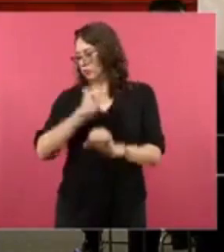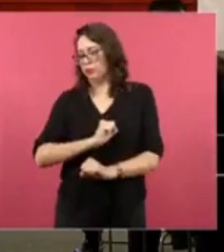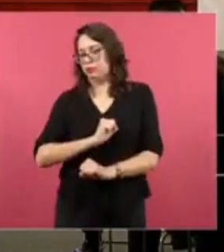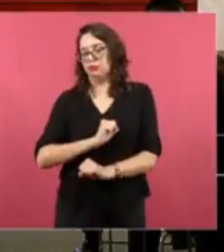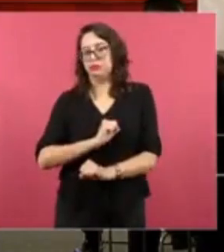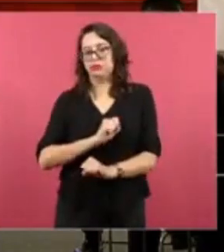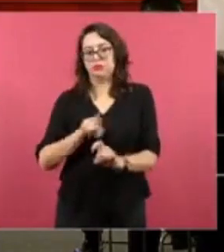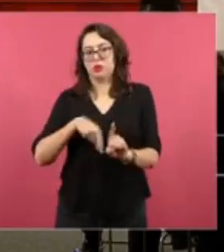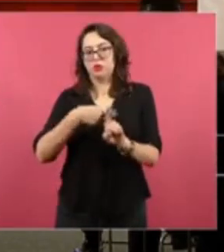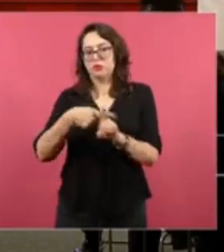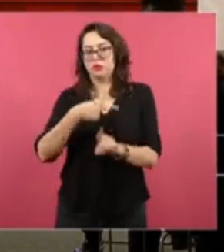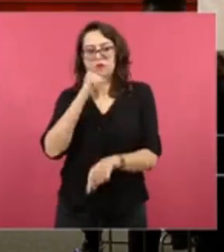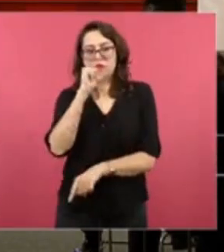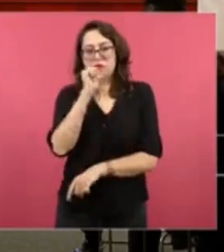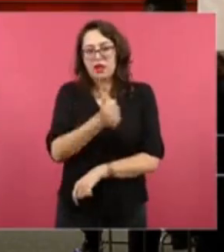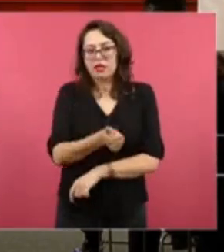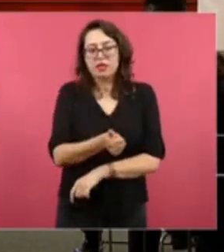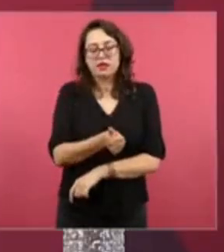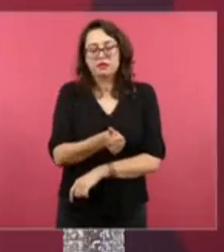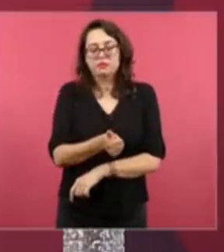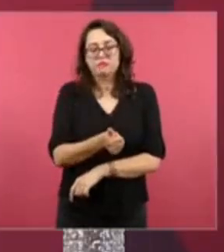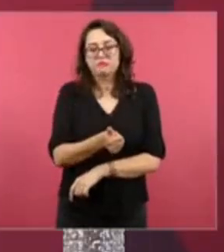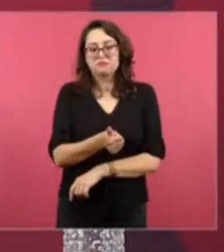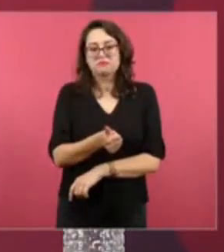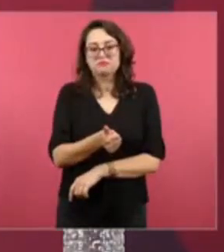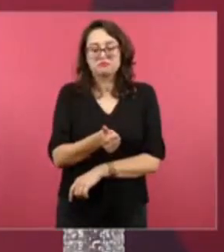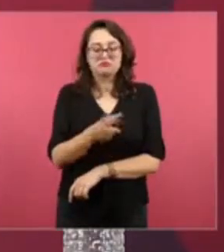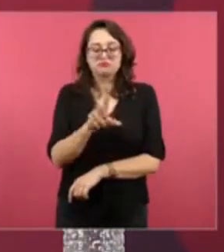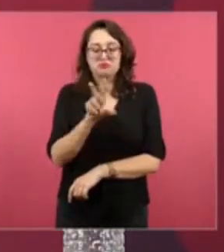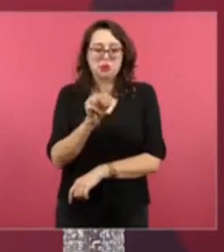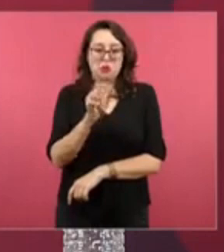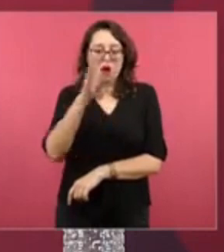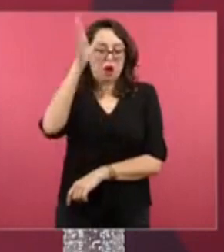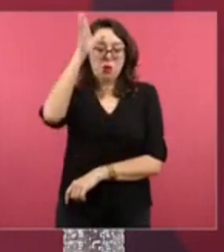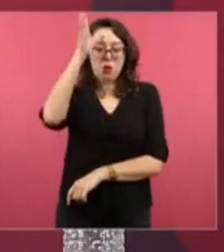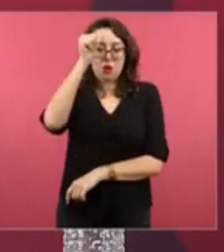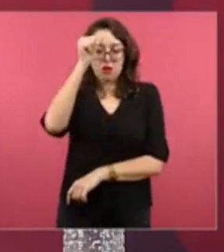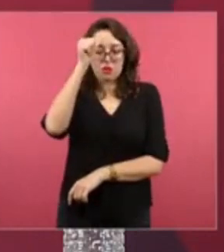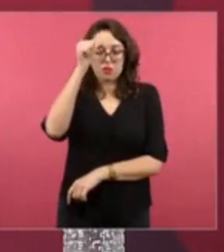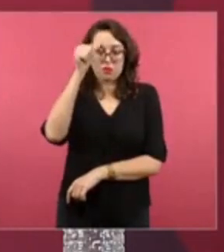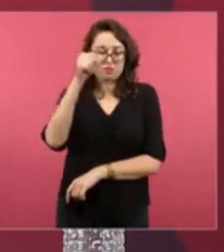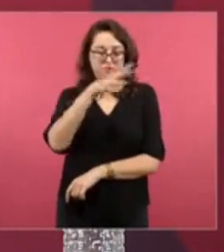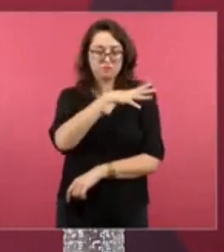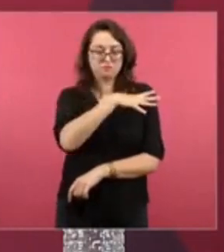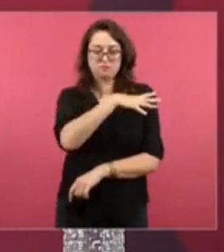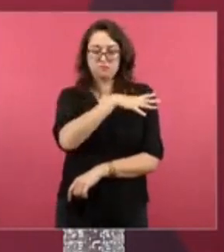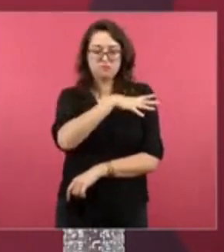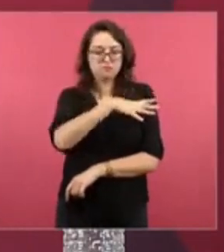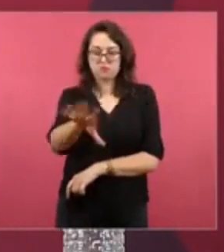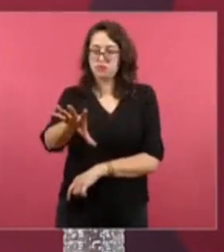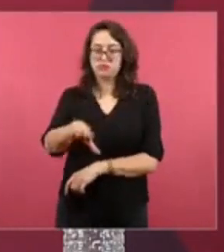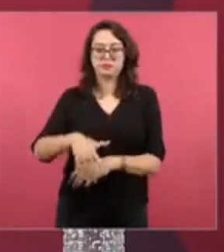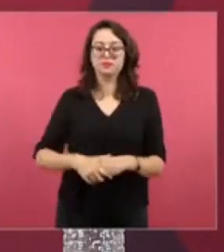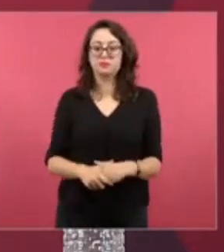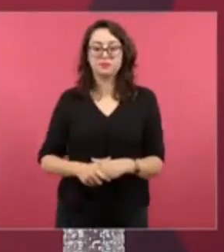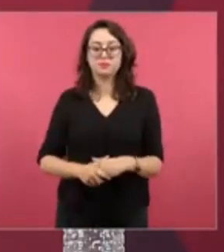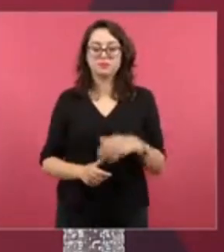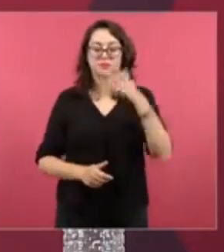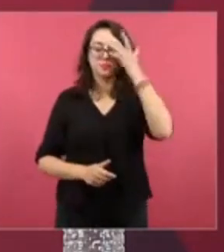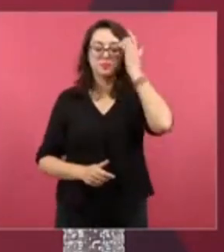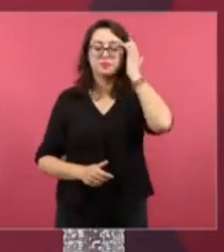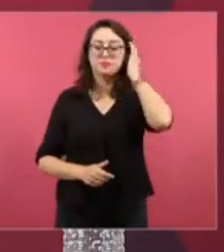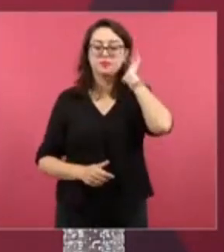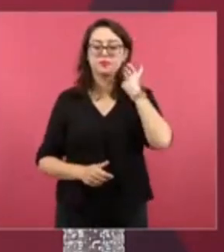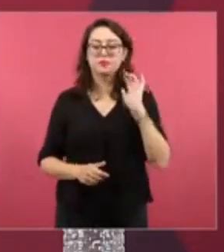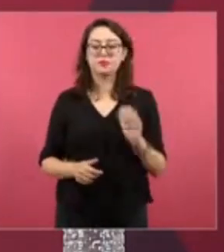actividad que simplemente yo no la comparto. Es más, simplemente no la puedo compartir.